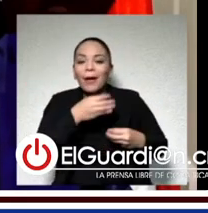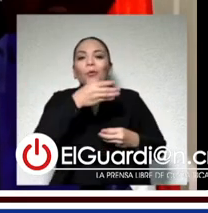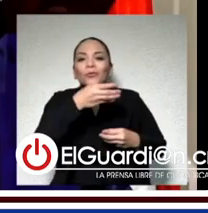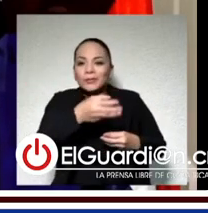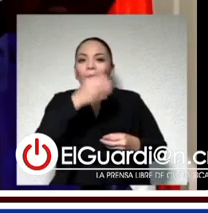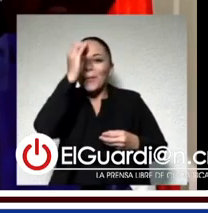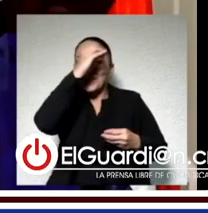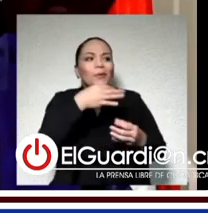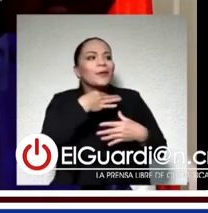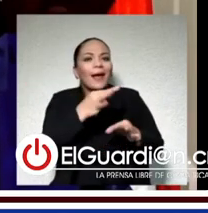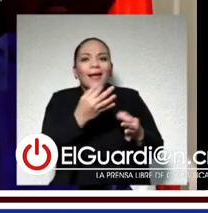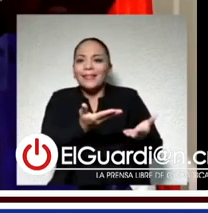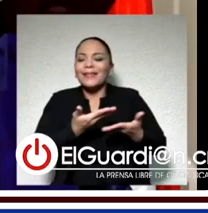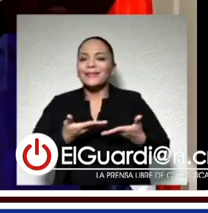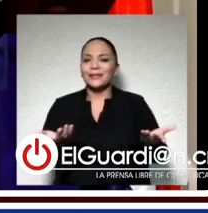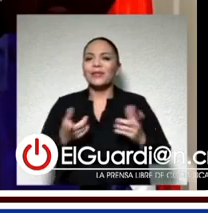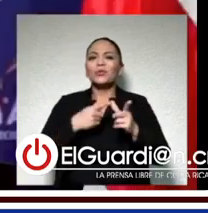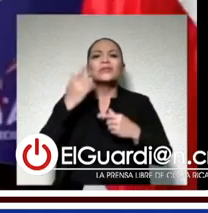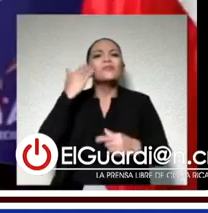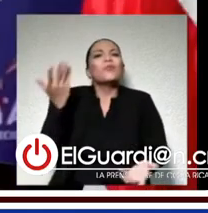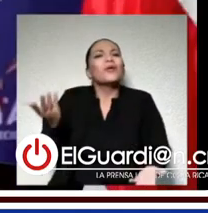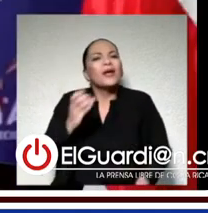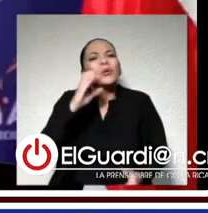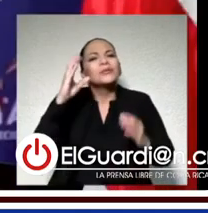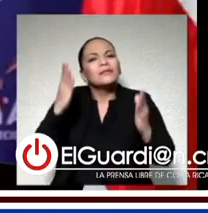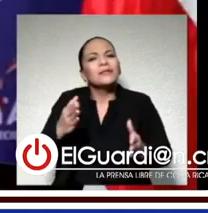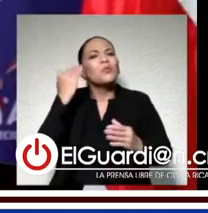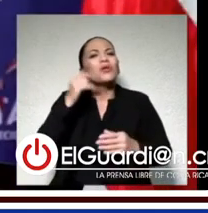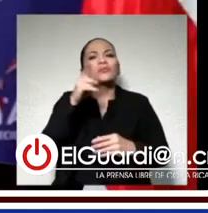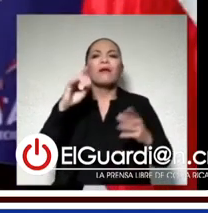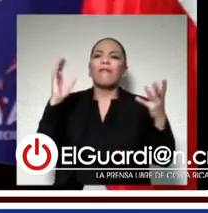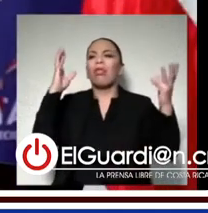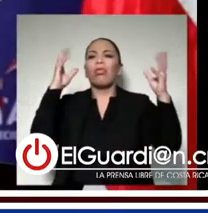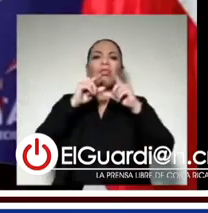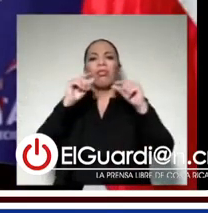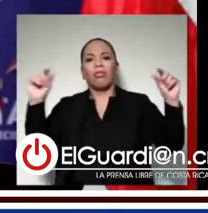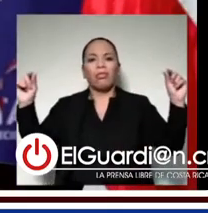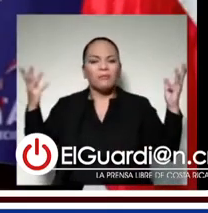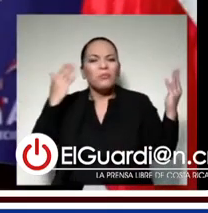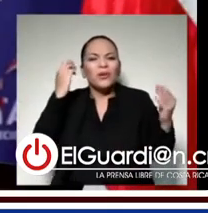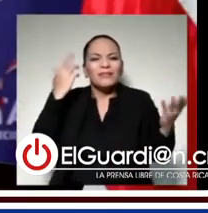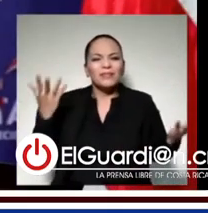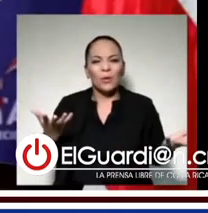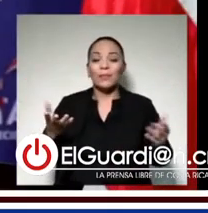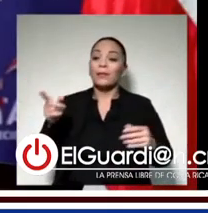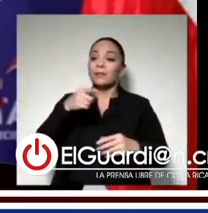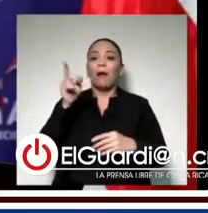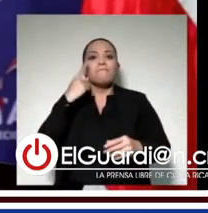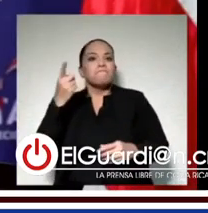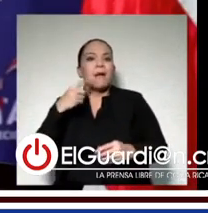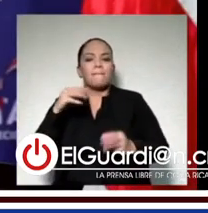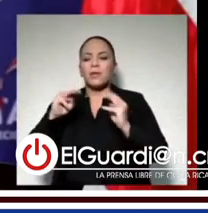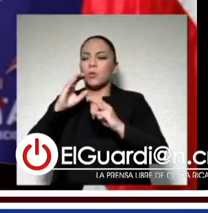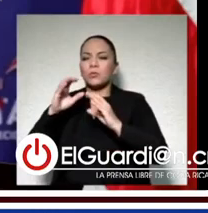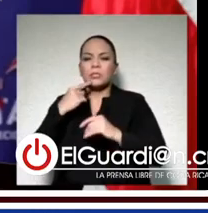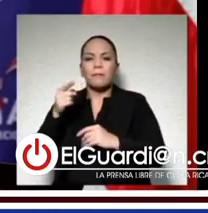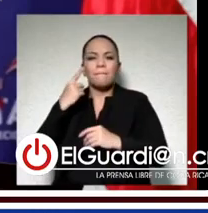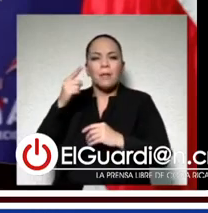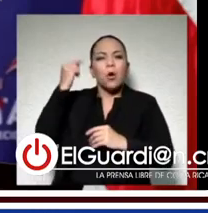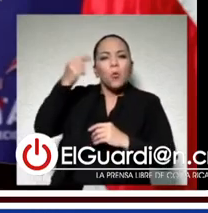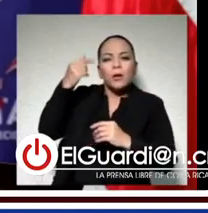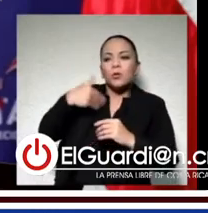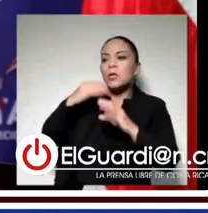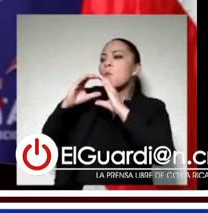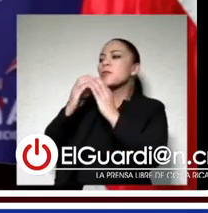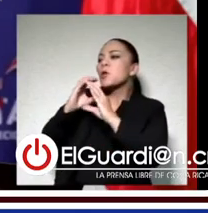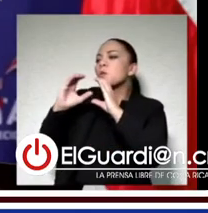gratuita. ¿Qué es el morbo, costarricenses? El gobierno tiene un comité de comunicación. ¿Por qué no